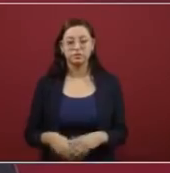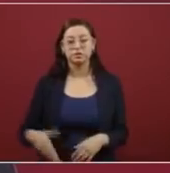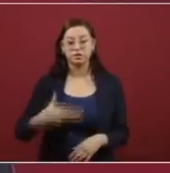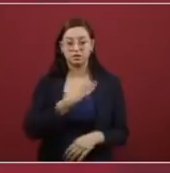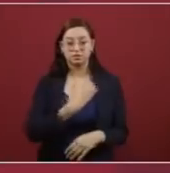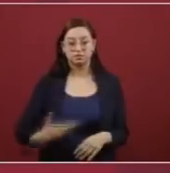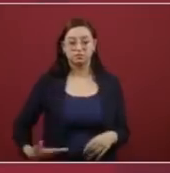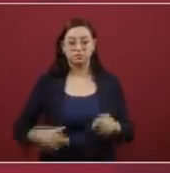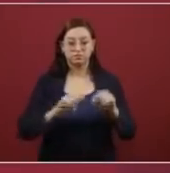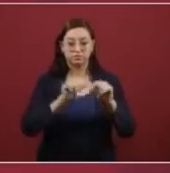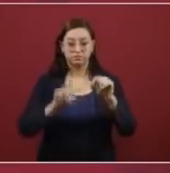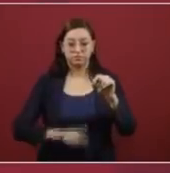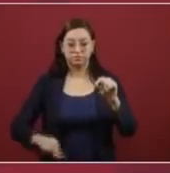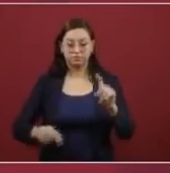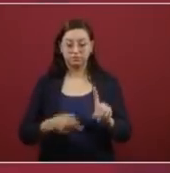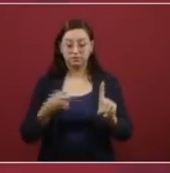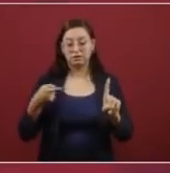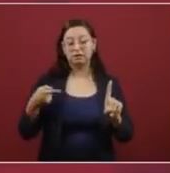por